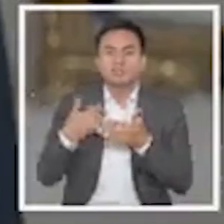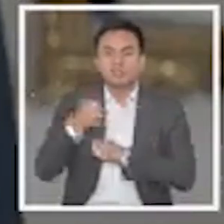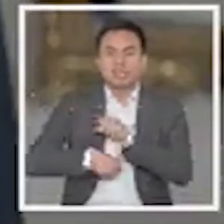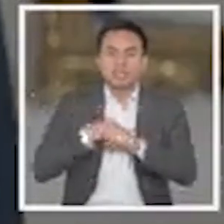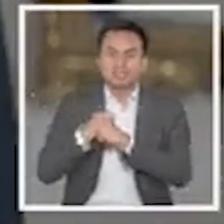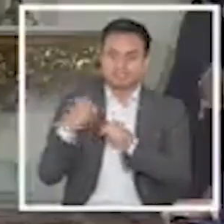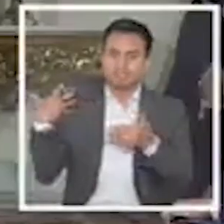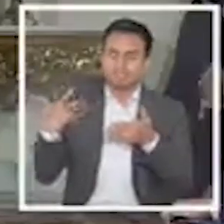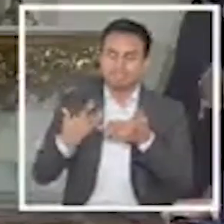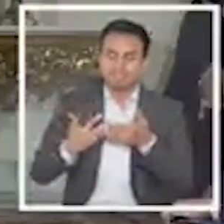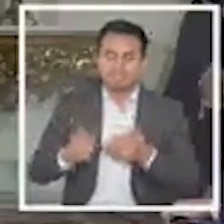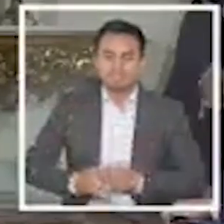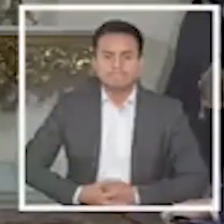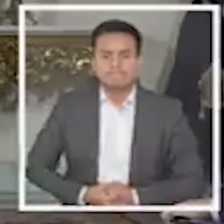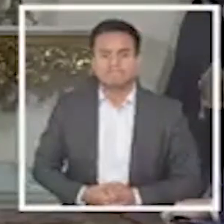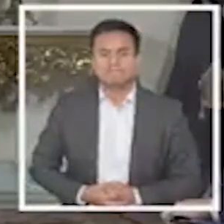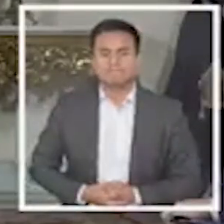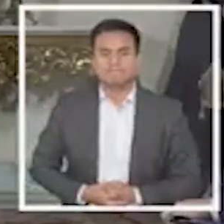décadas.